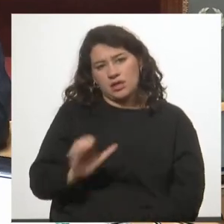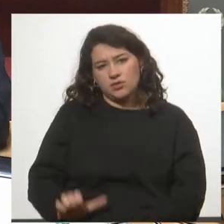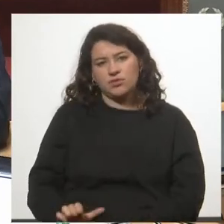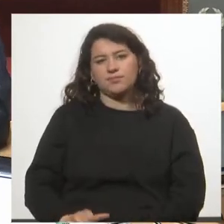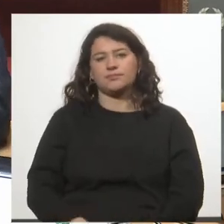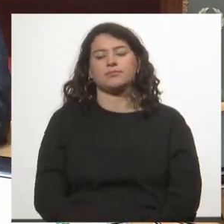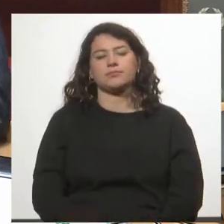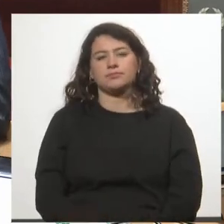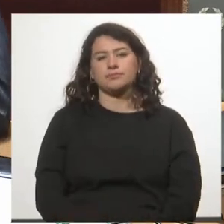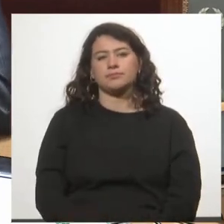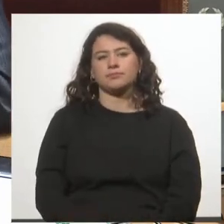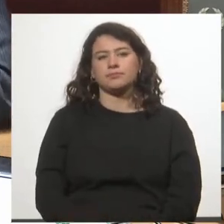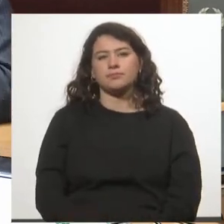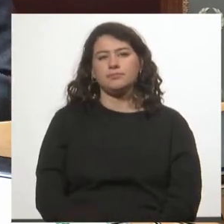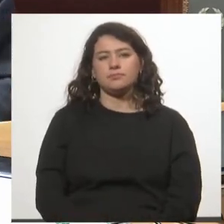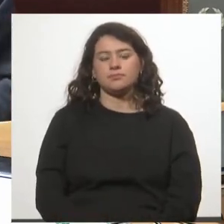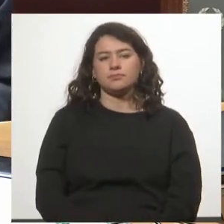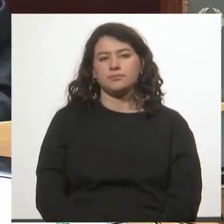todas las cosas